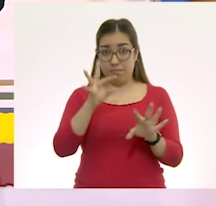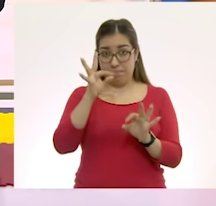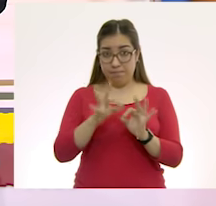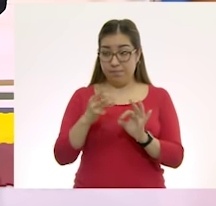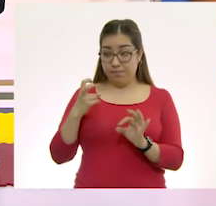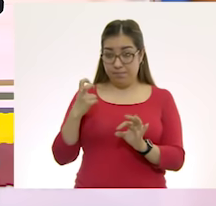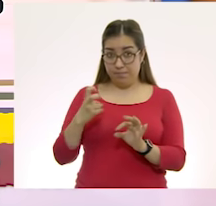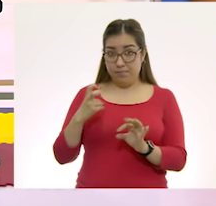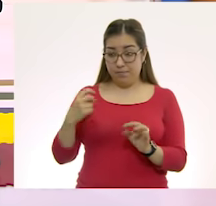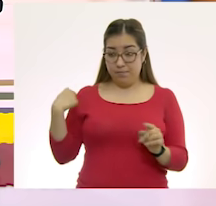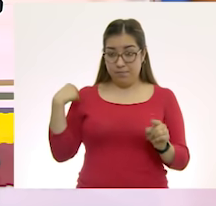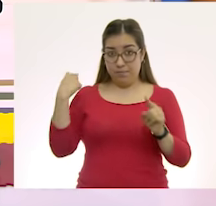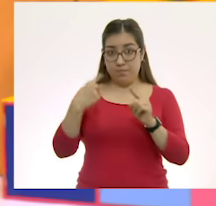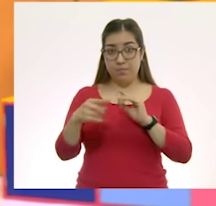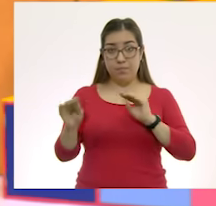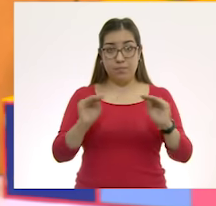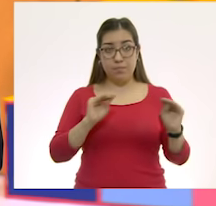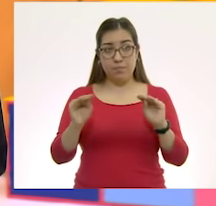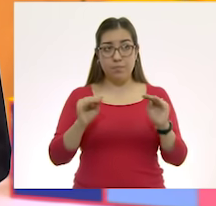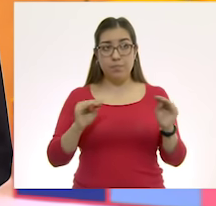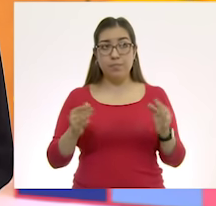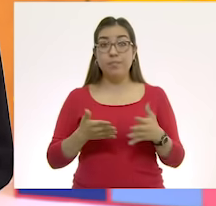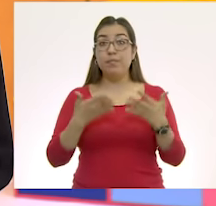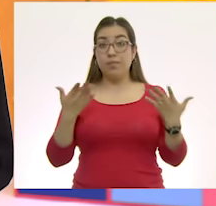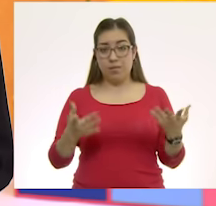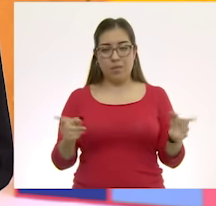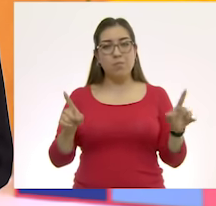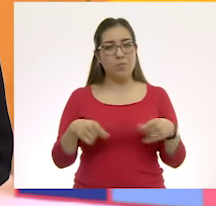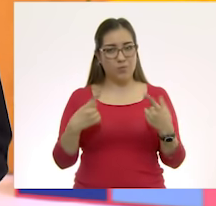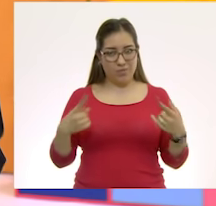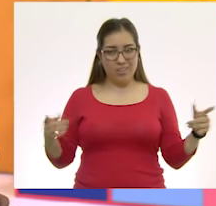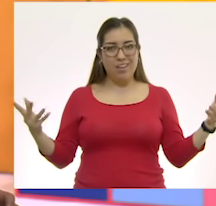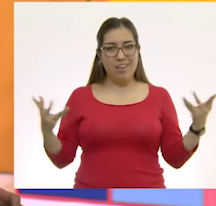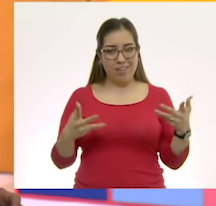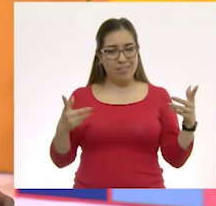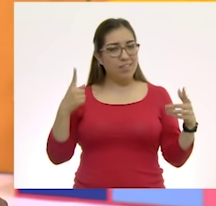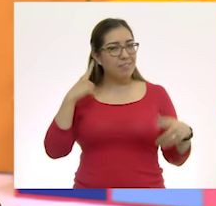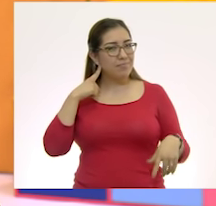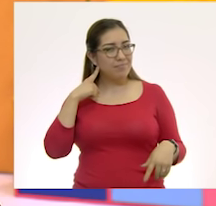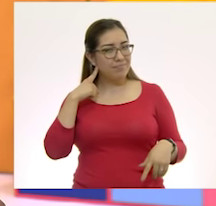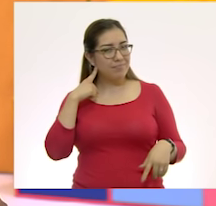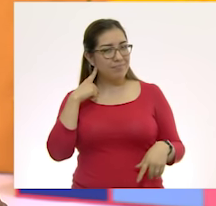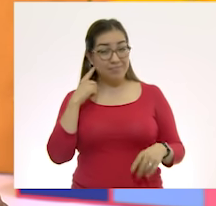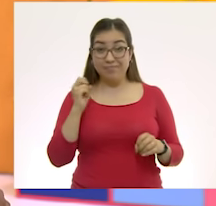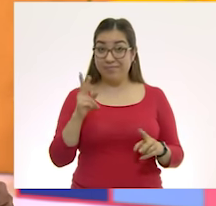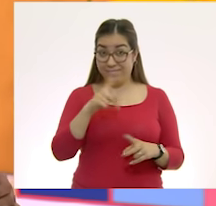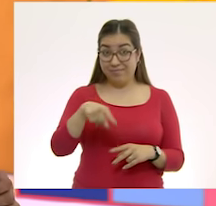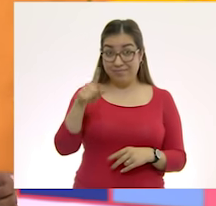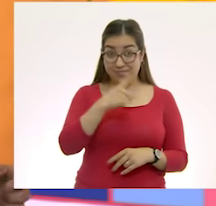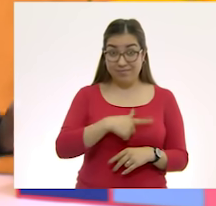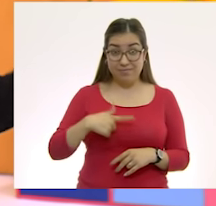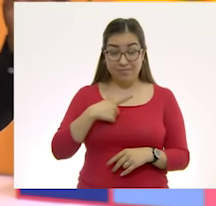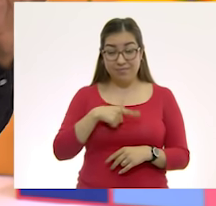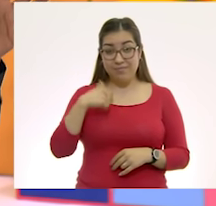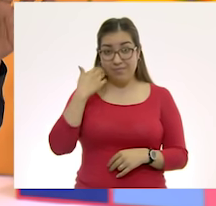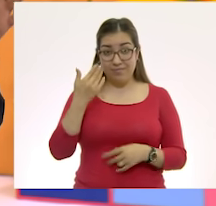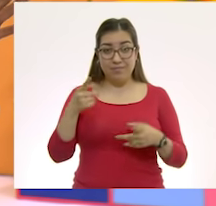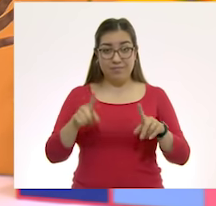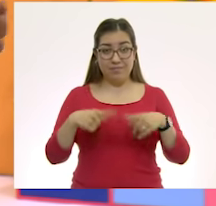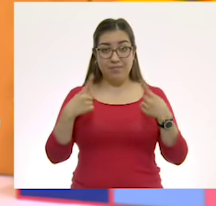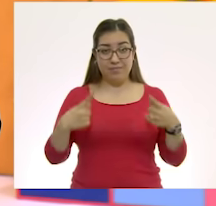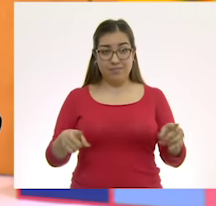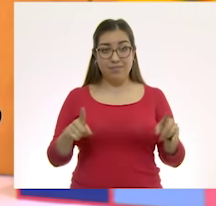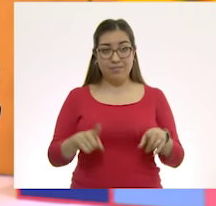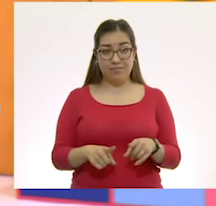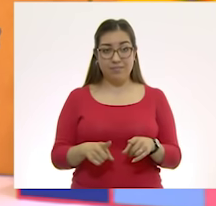movimientos. Pero, ¿qué les parece? Y entonces lo hacemos con música. A ver, ¿cómo queda con música? sí les gustaría hacerlo con música y entonces hay